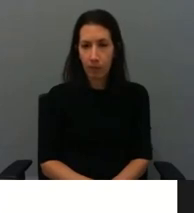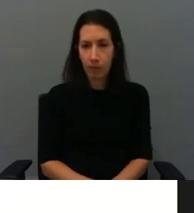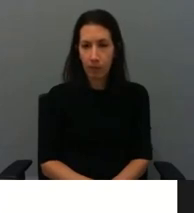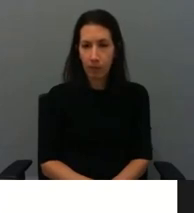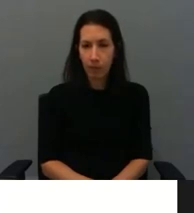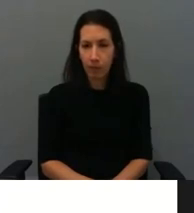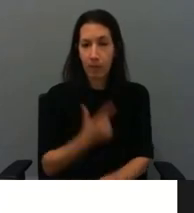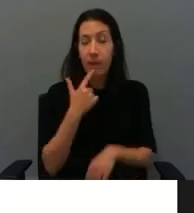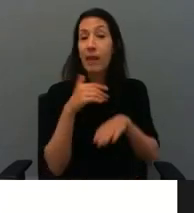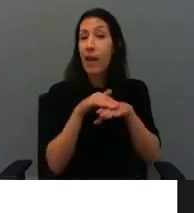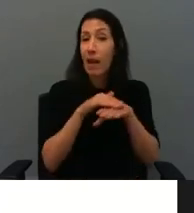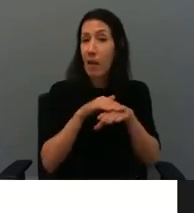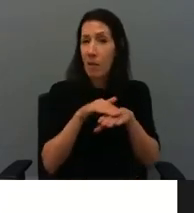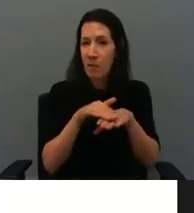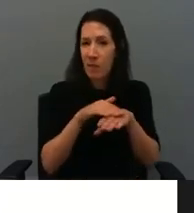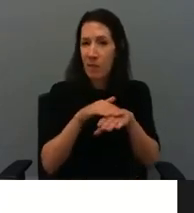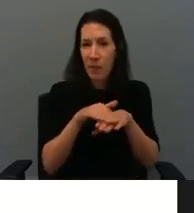Perdón, es que me eches el.